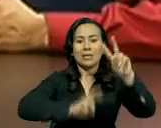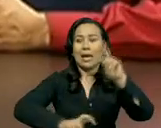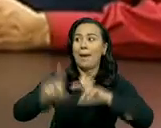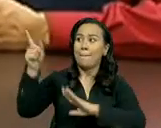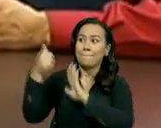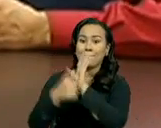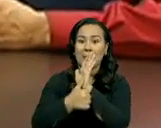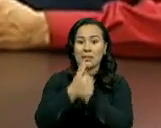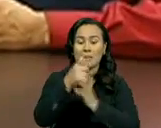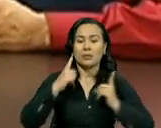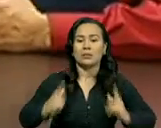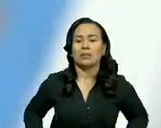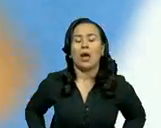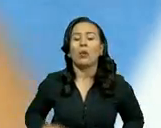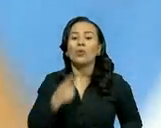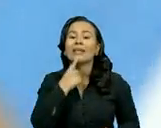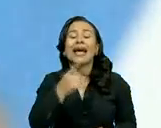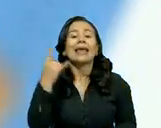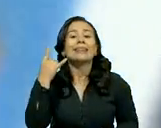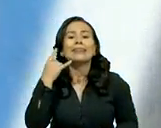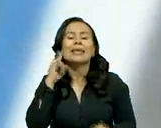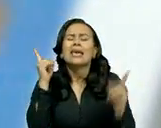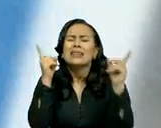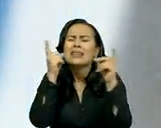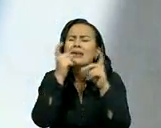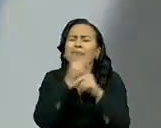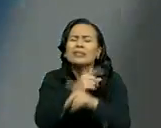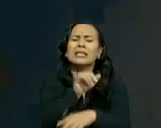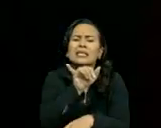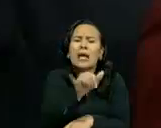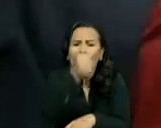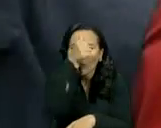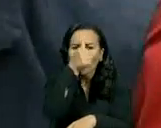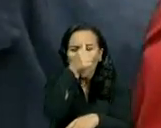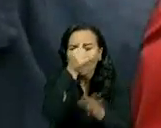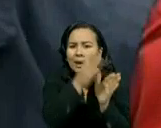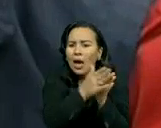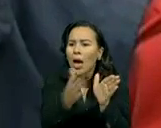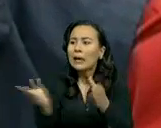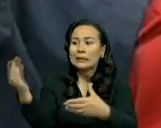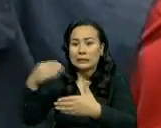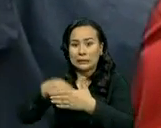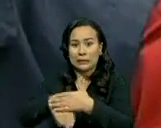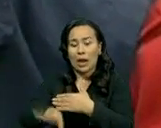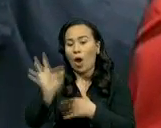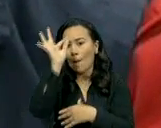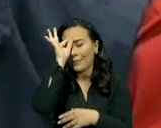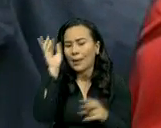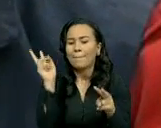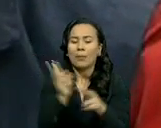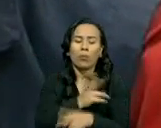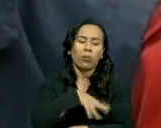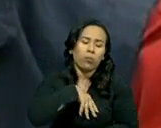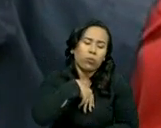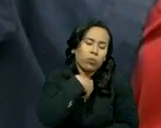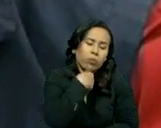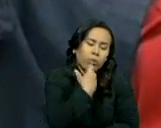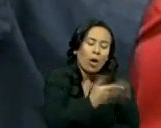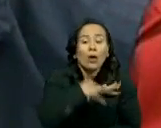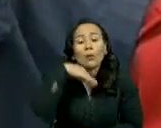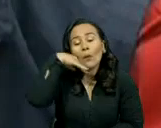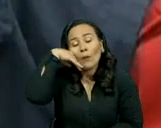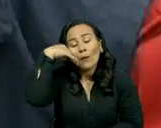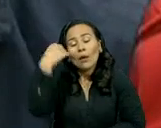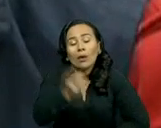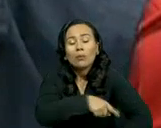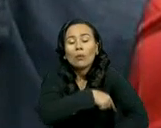cuadro clínico del infante fue complicado el fin de semana. Ingresó con cuadro febril, con náuseas, vómitos, ¿no?